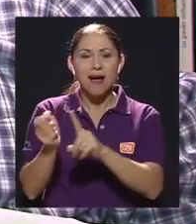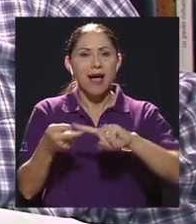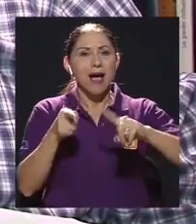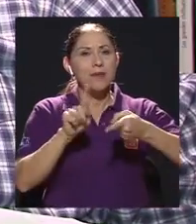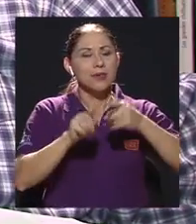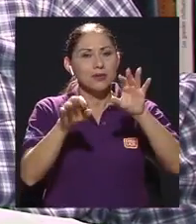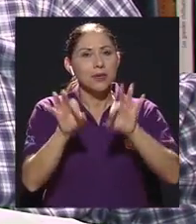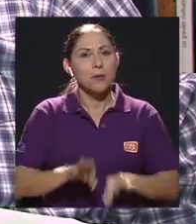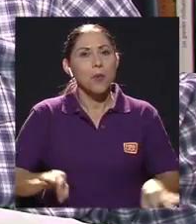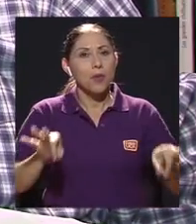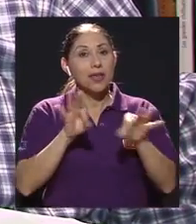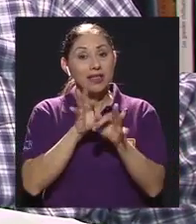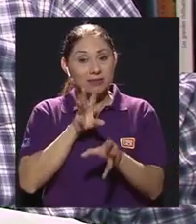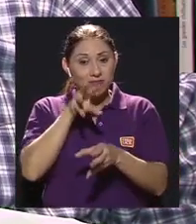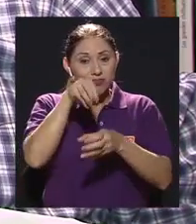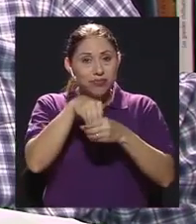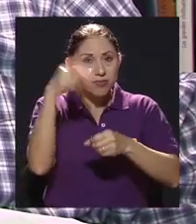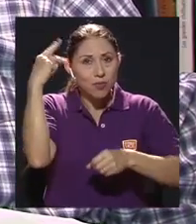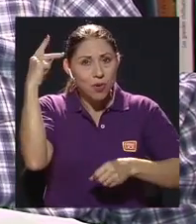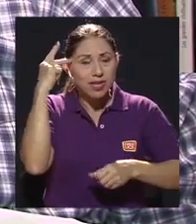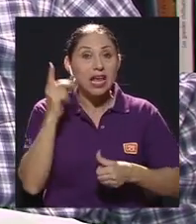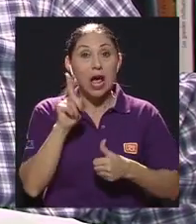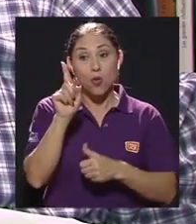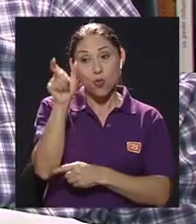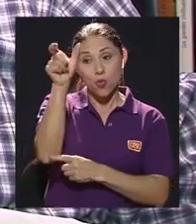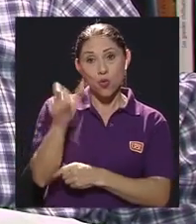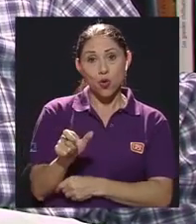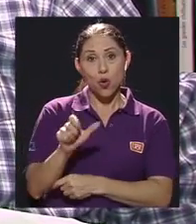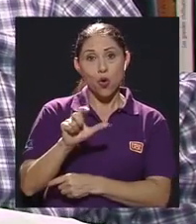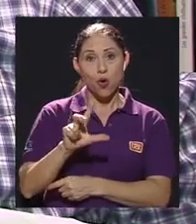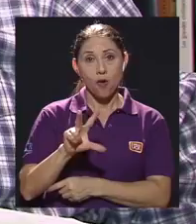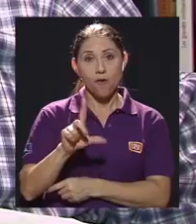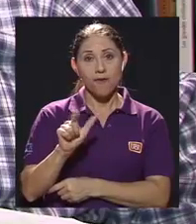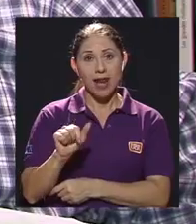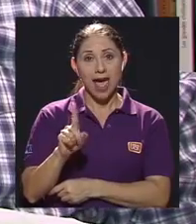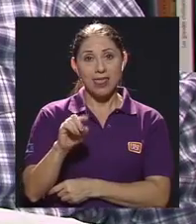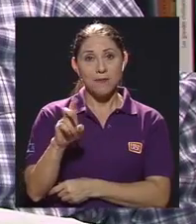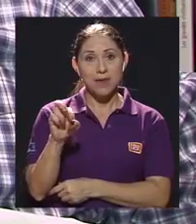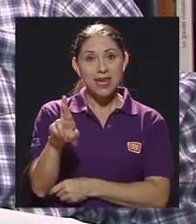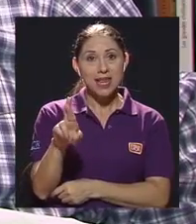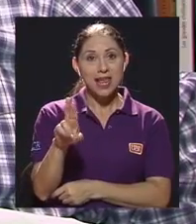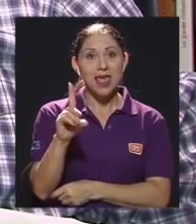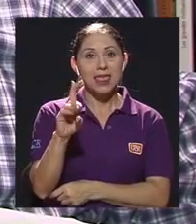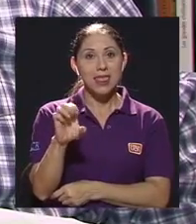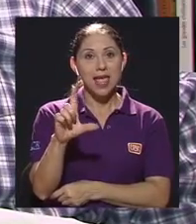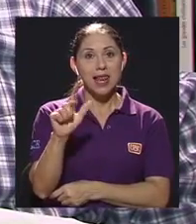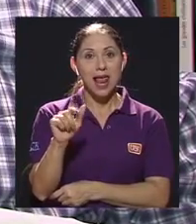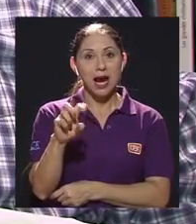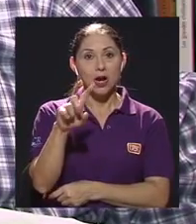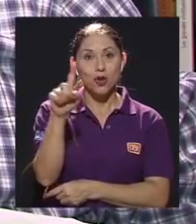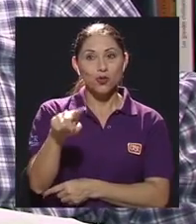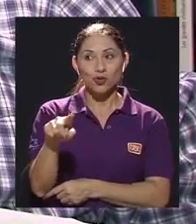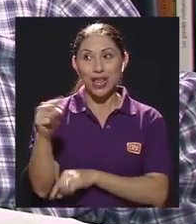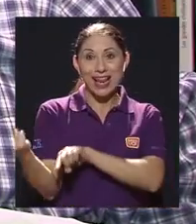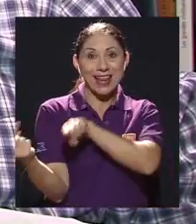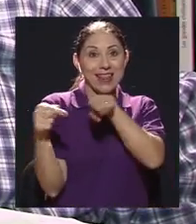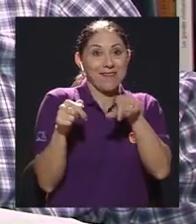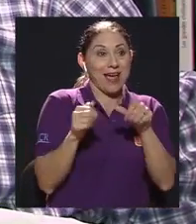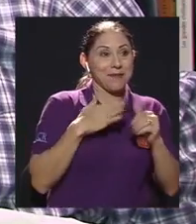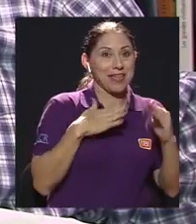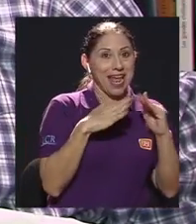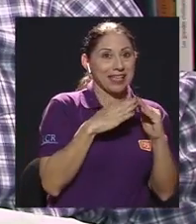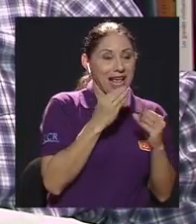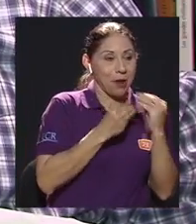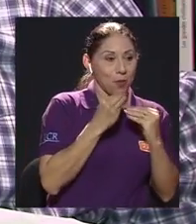metidos en la cuestión política. Uno, Vladimir de la Cruz, que yo lo llevaba a almorzar a mi casa, y mi mamá muy